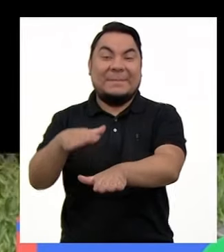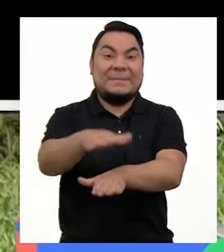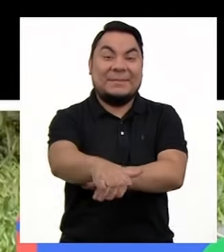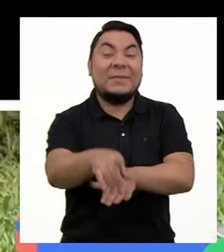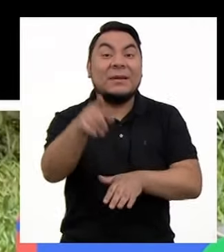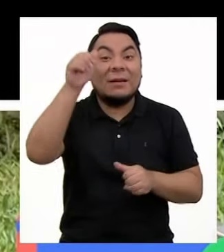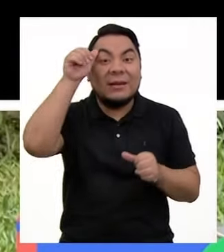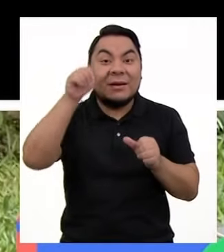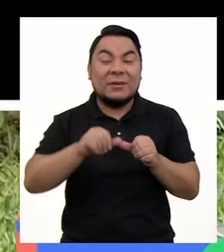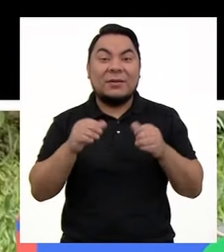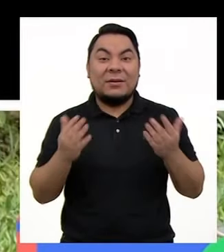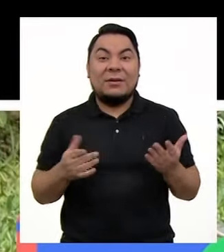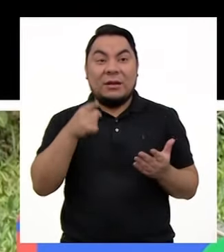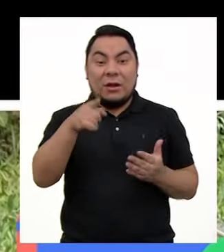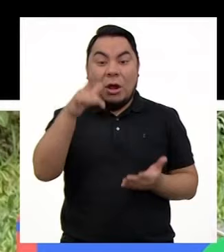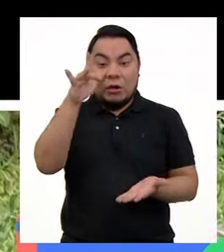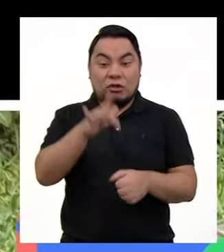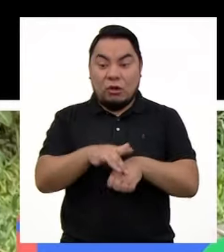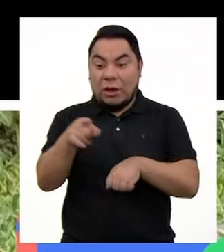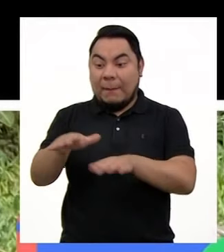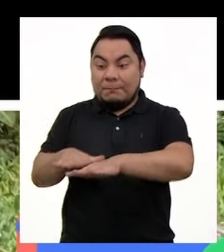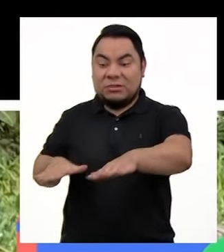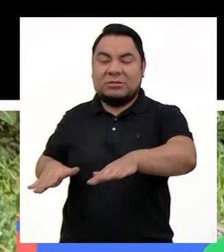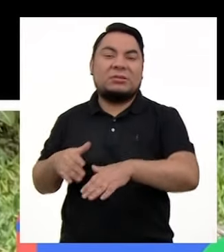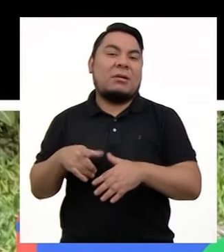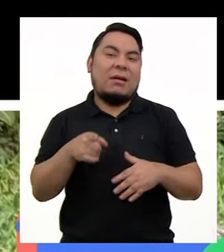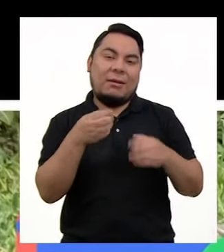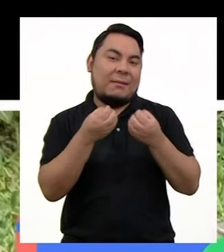Recuerda, el que toque el piso pierde.